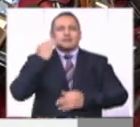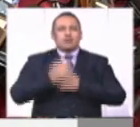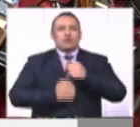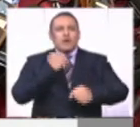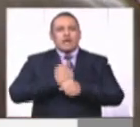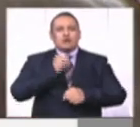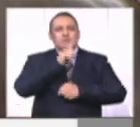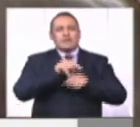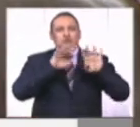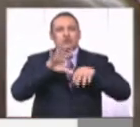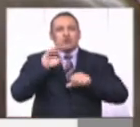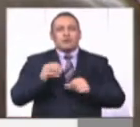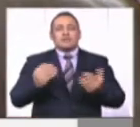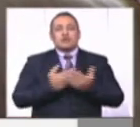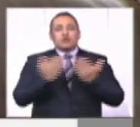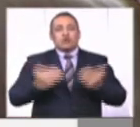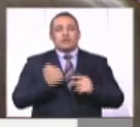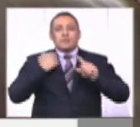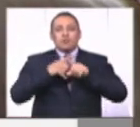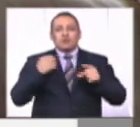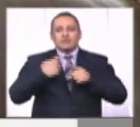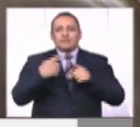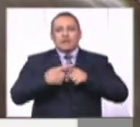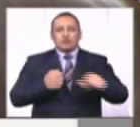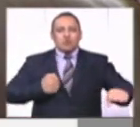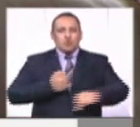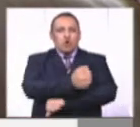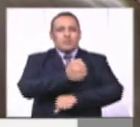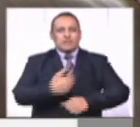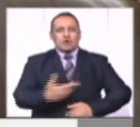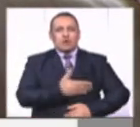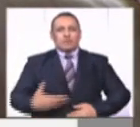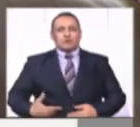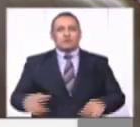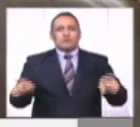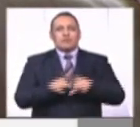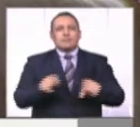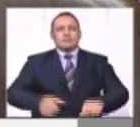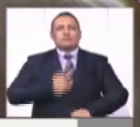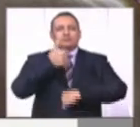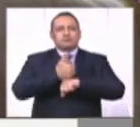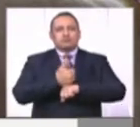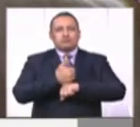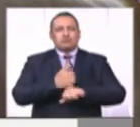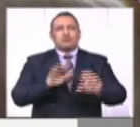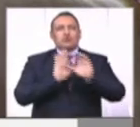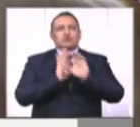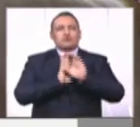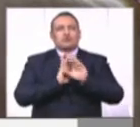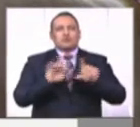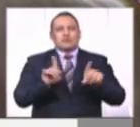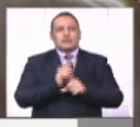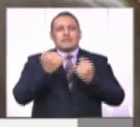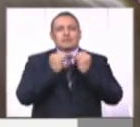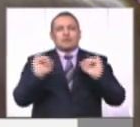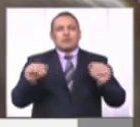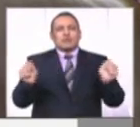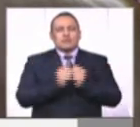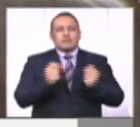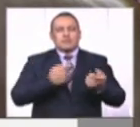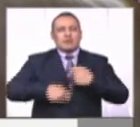90 donde por medio de un golpe de estado se impuso una constitución individualista